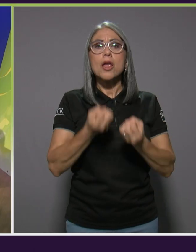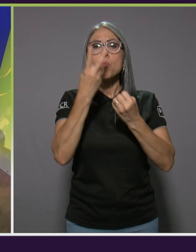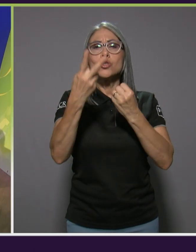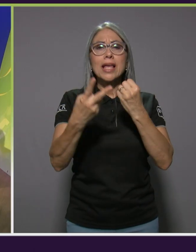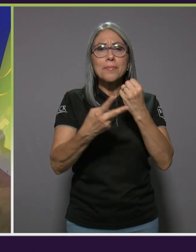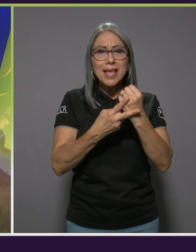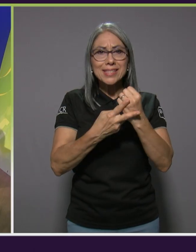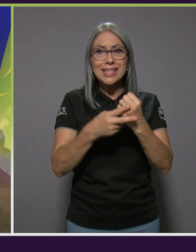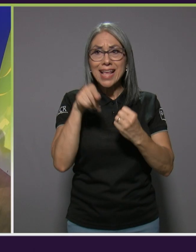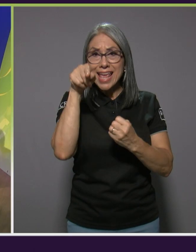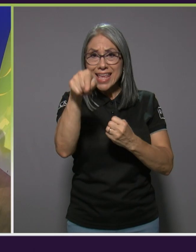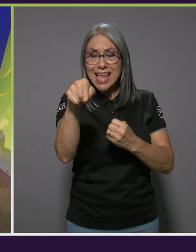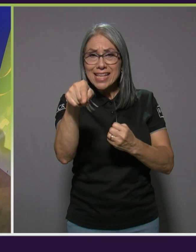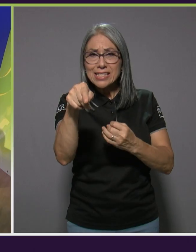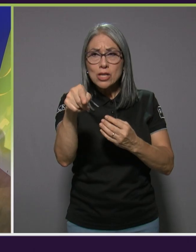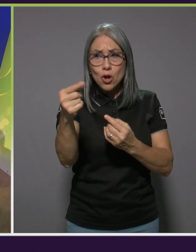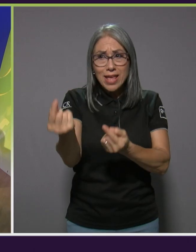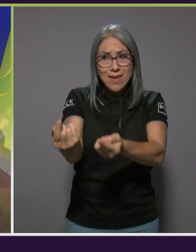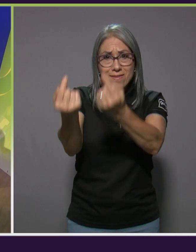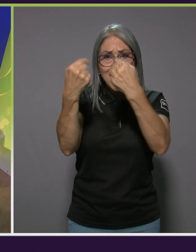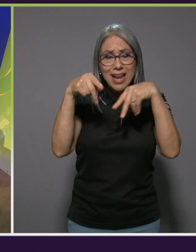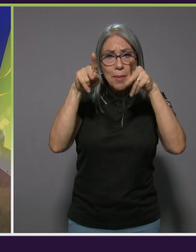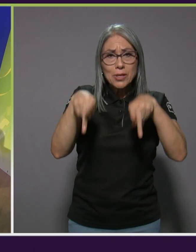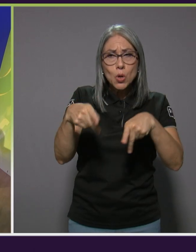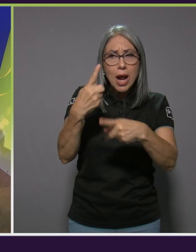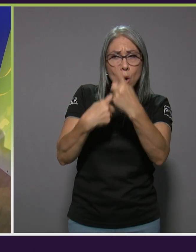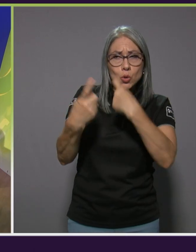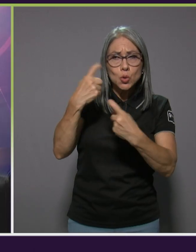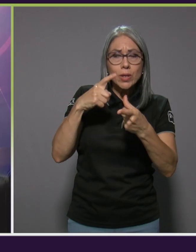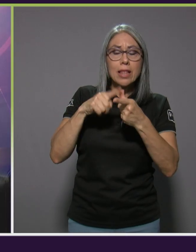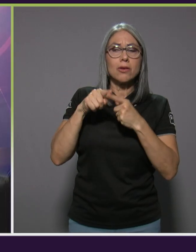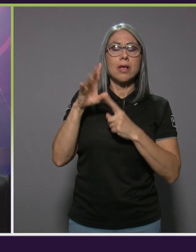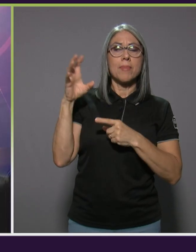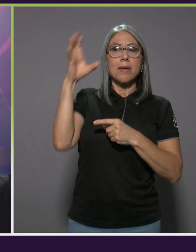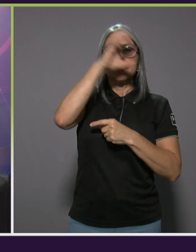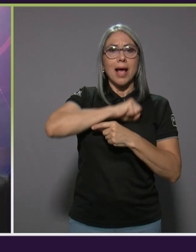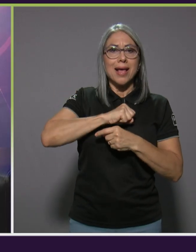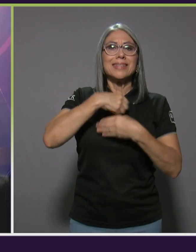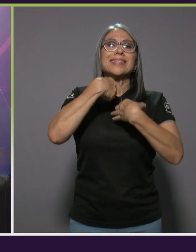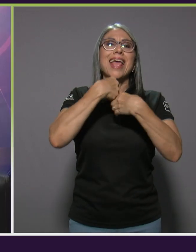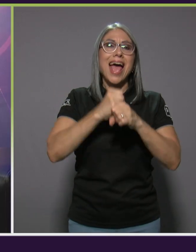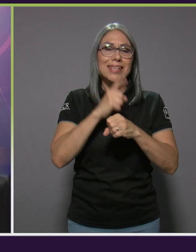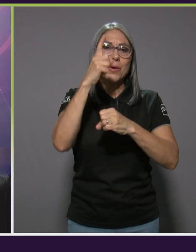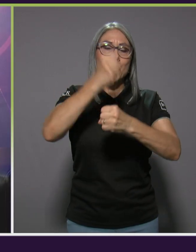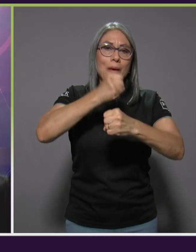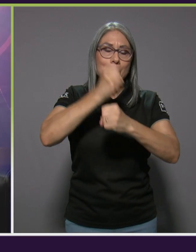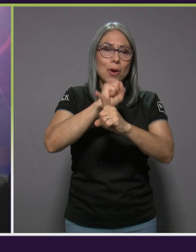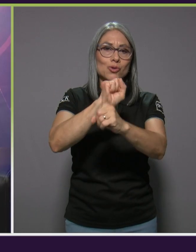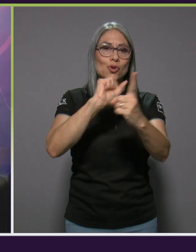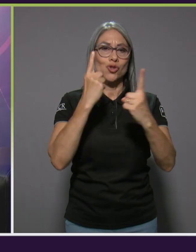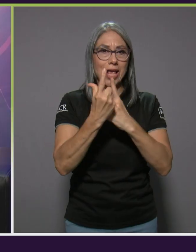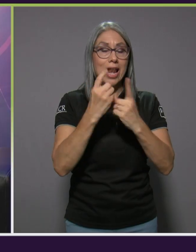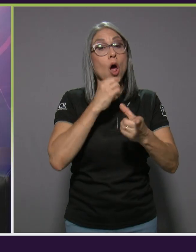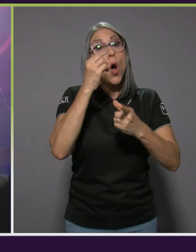de esa consulta se genera una intervención de trabajo social o se judicializa para llegar a proteger a